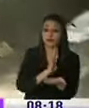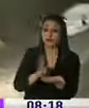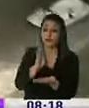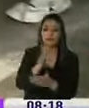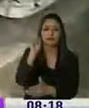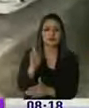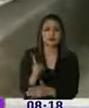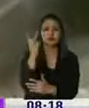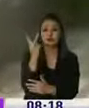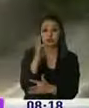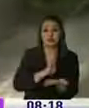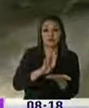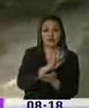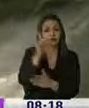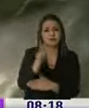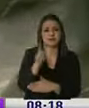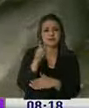necesitamos